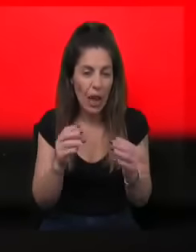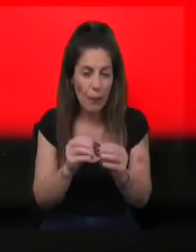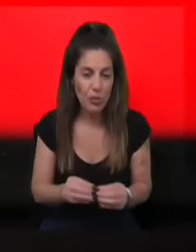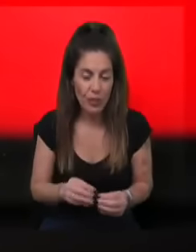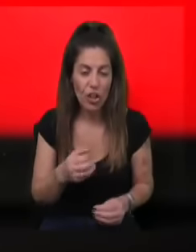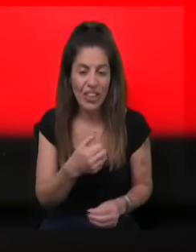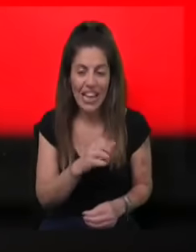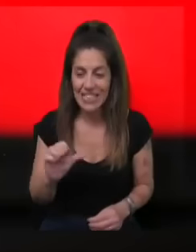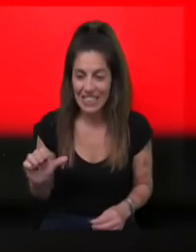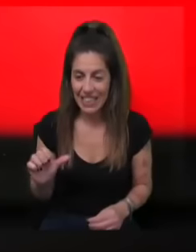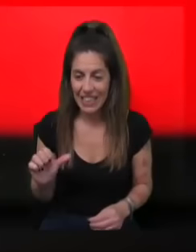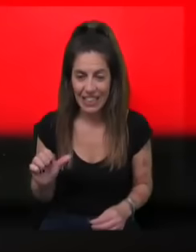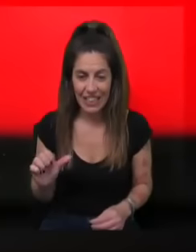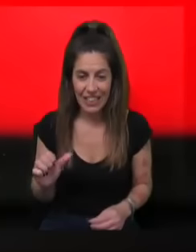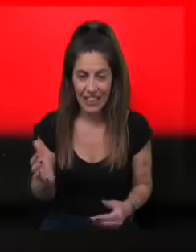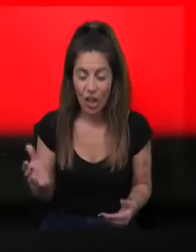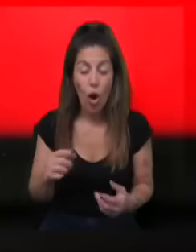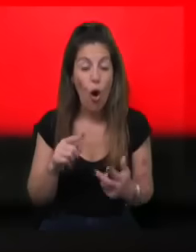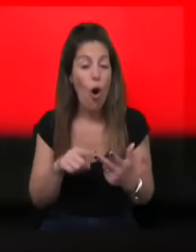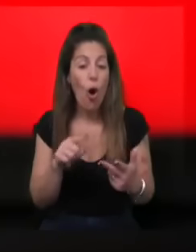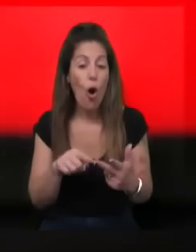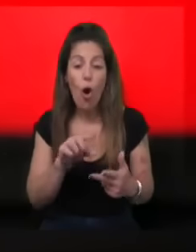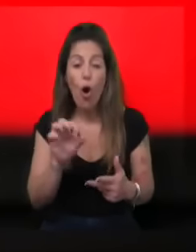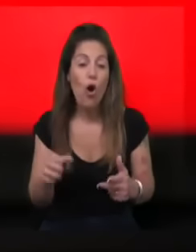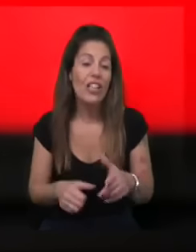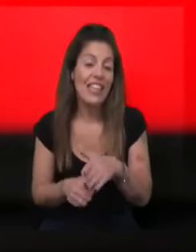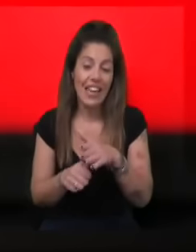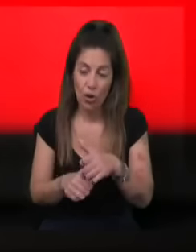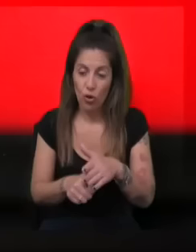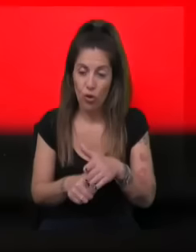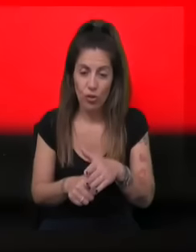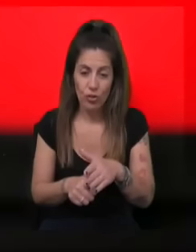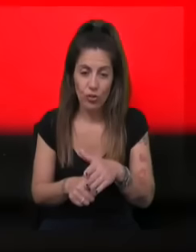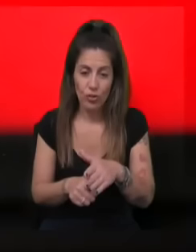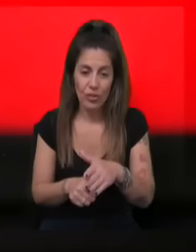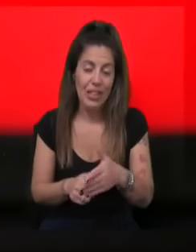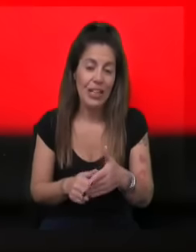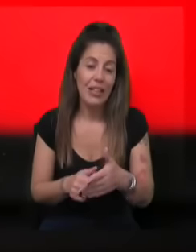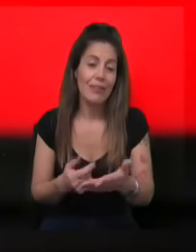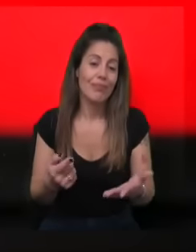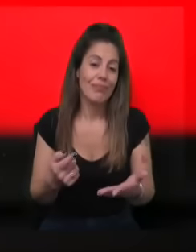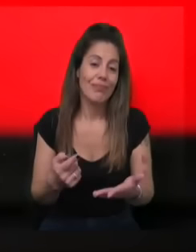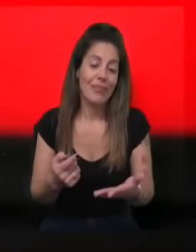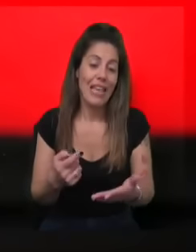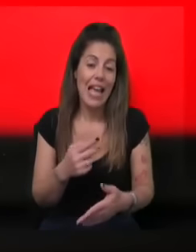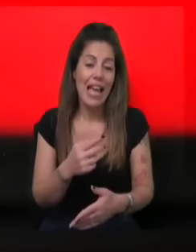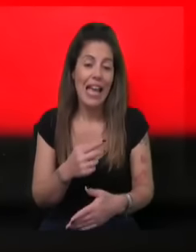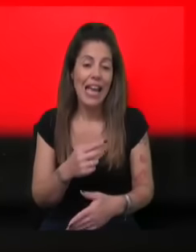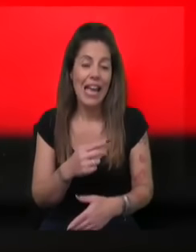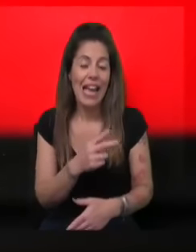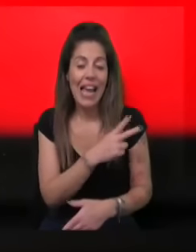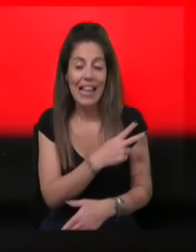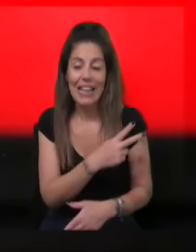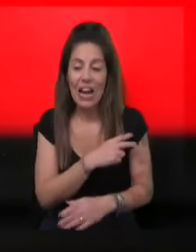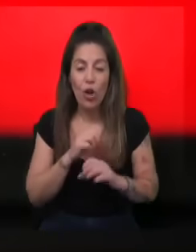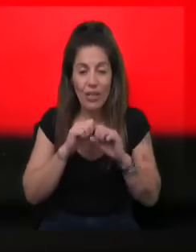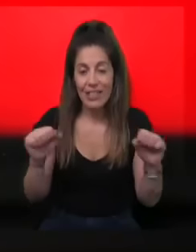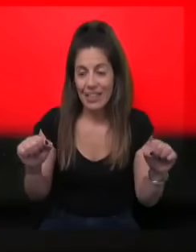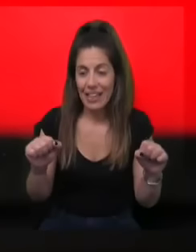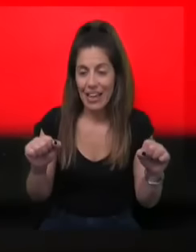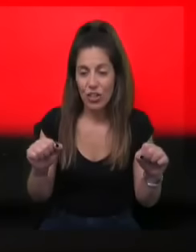ace este o hay liderazgo y y se percibe el cargo de secretario de drogas se percibe con un cargo de